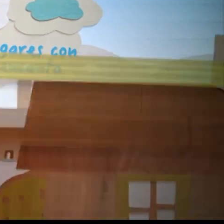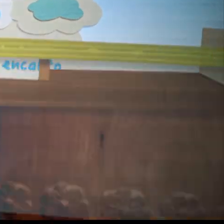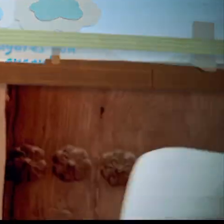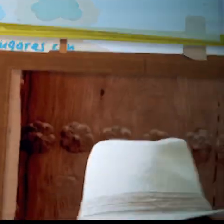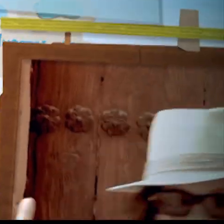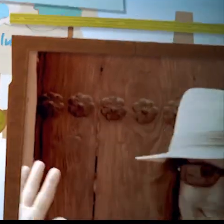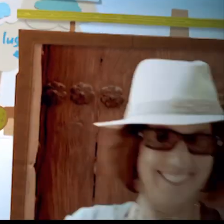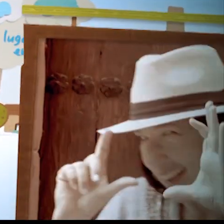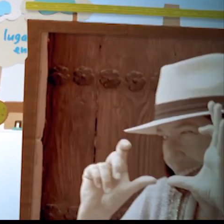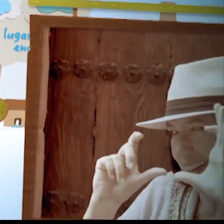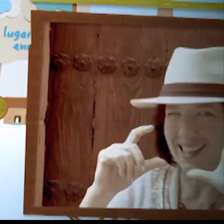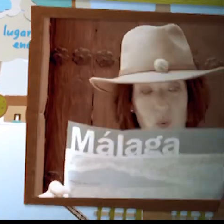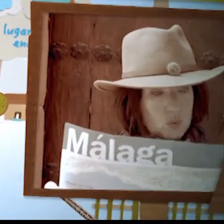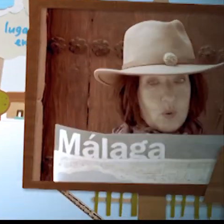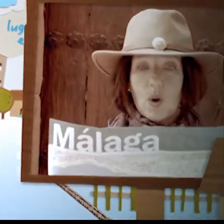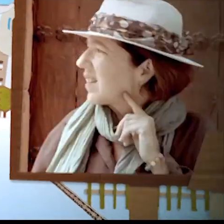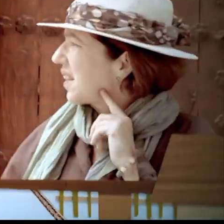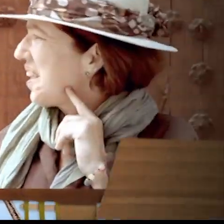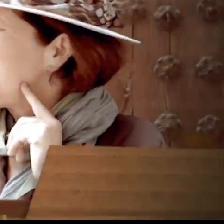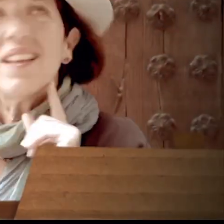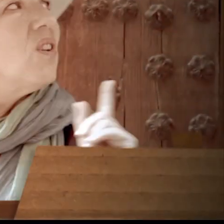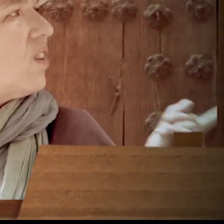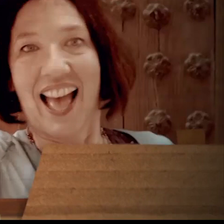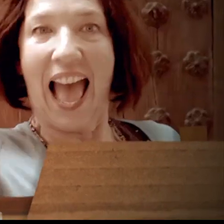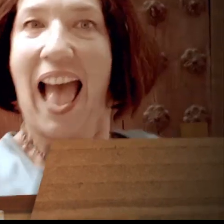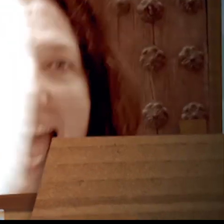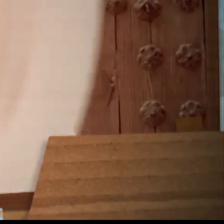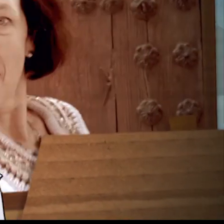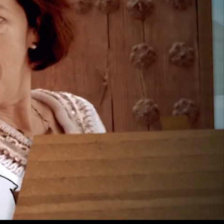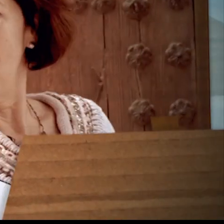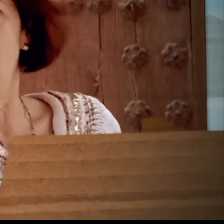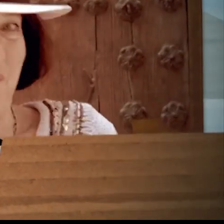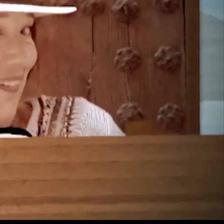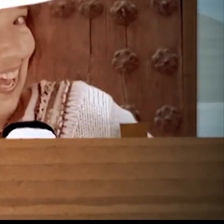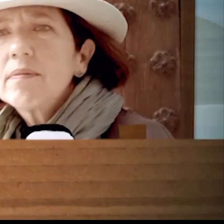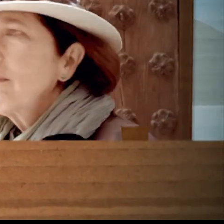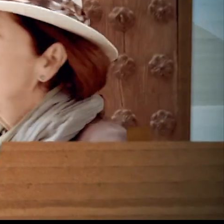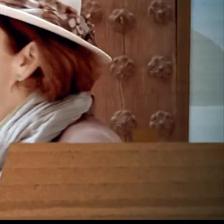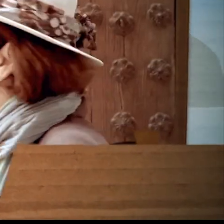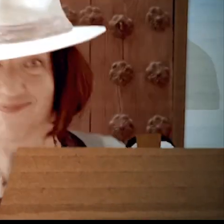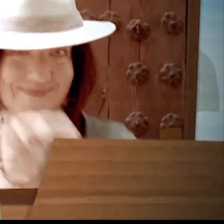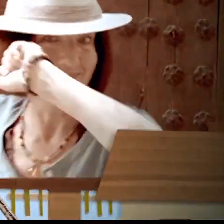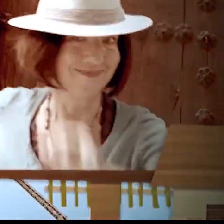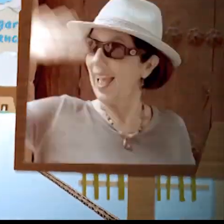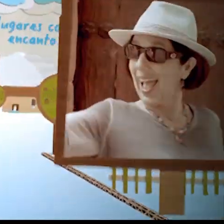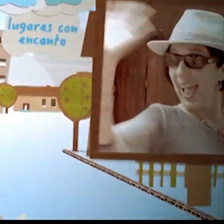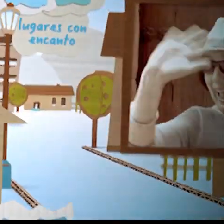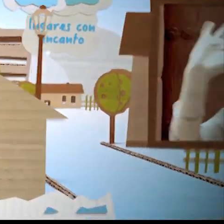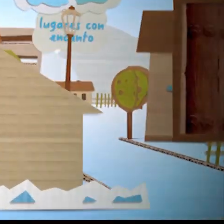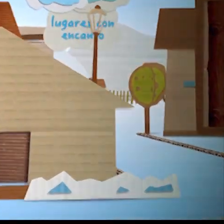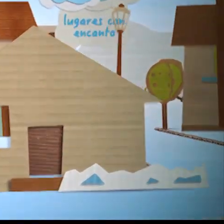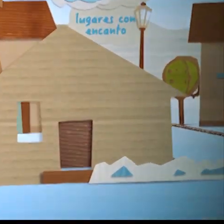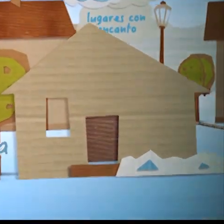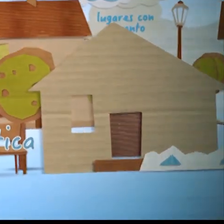mi camino y me piro a ninguna parte, solo donde yo vivo. Cojo